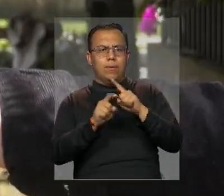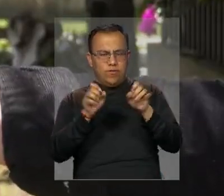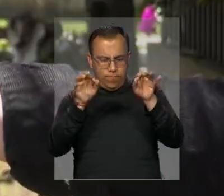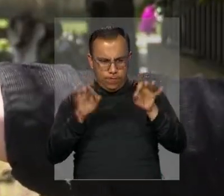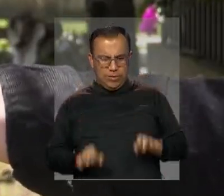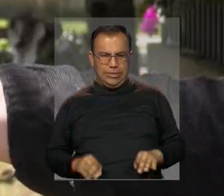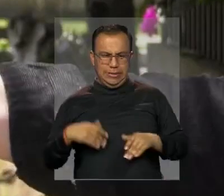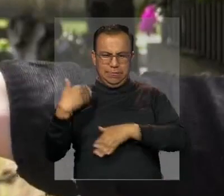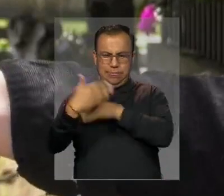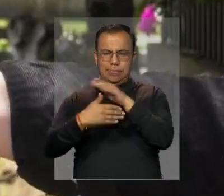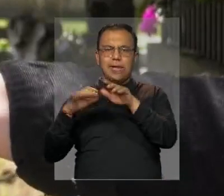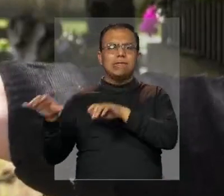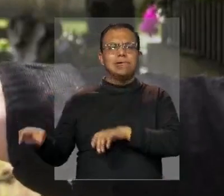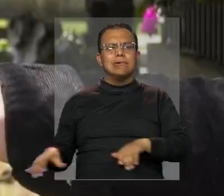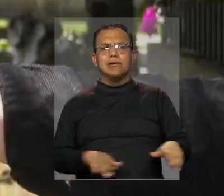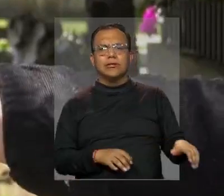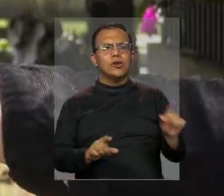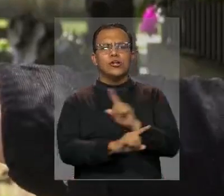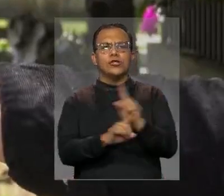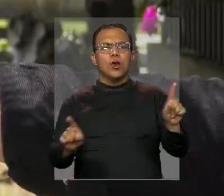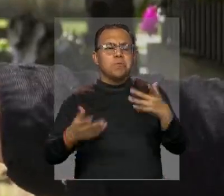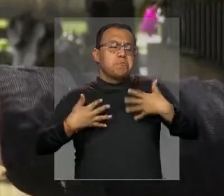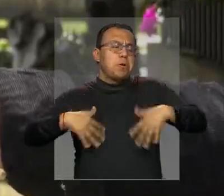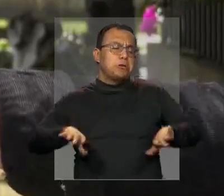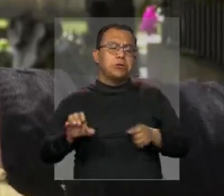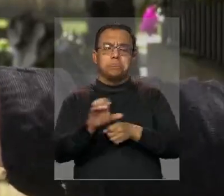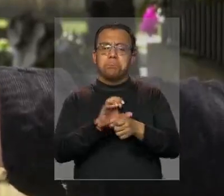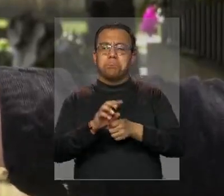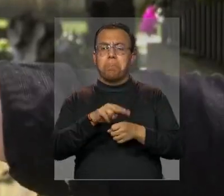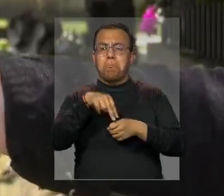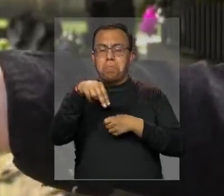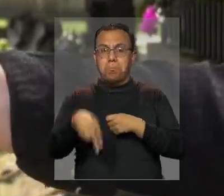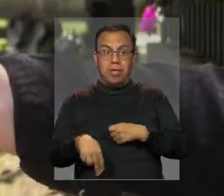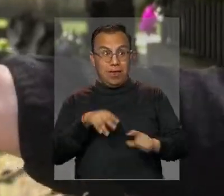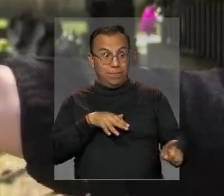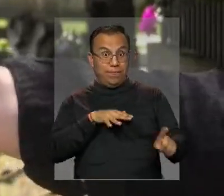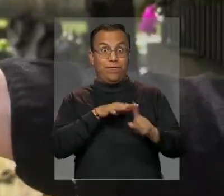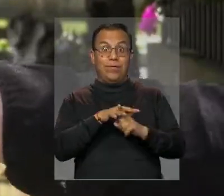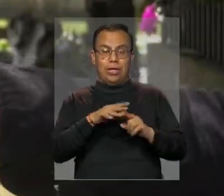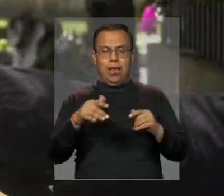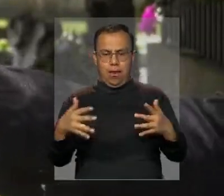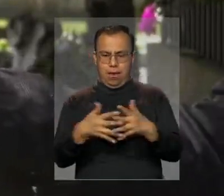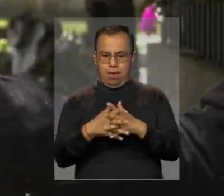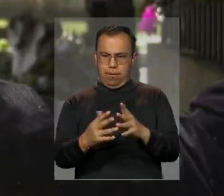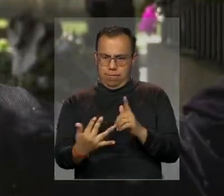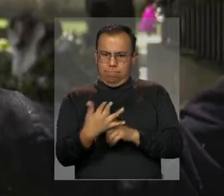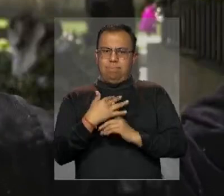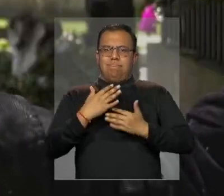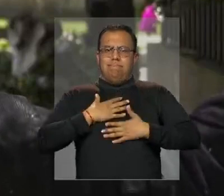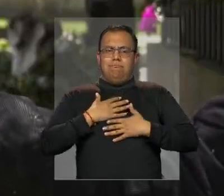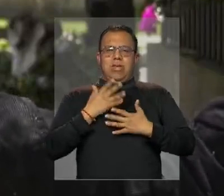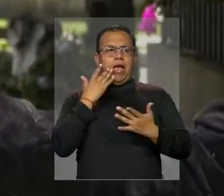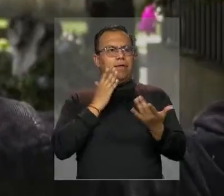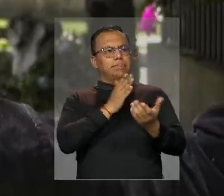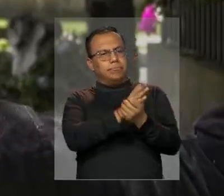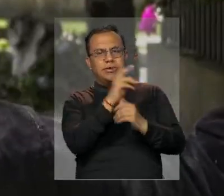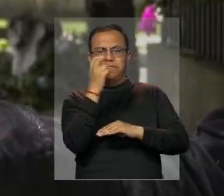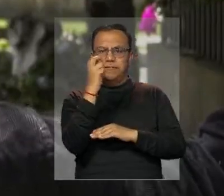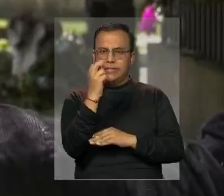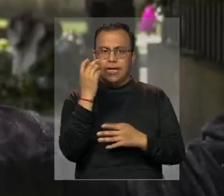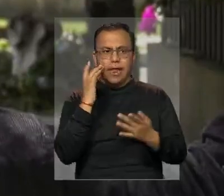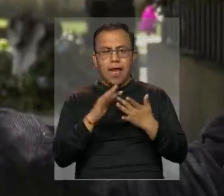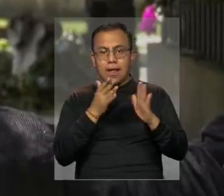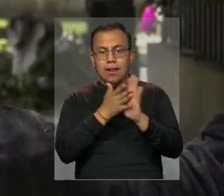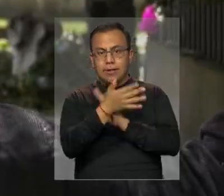actos indisciplinados. Simplemente, como cualquier ciudadano colombiano que se ve afectado en su integridad, va a la fiscalía, hace